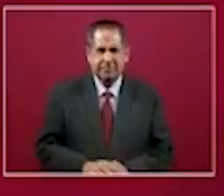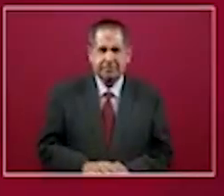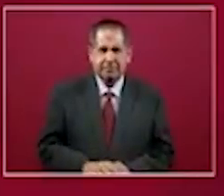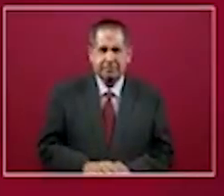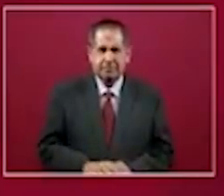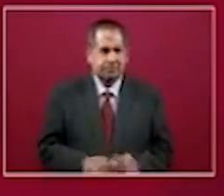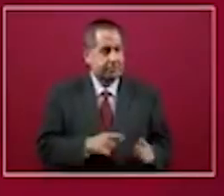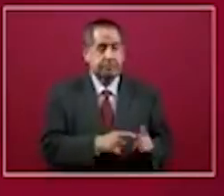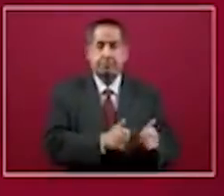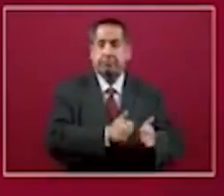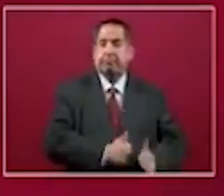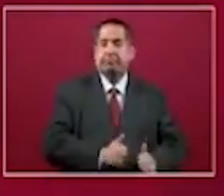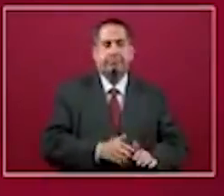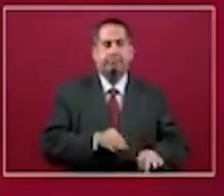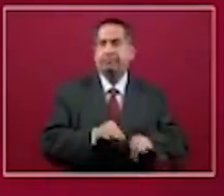y me quedo